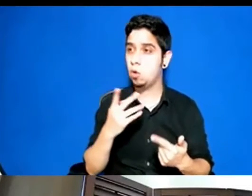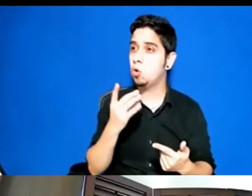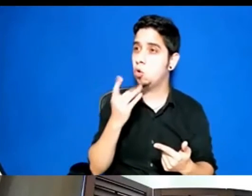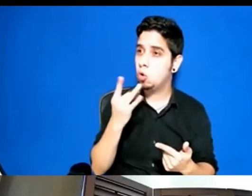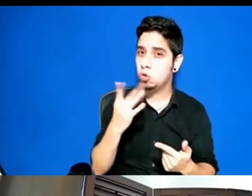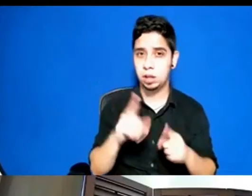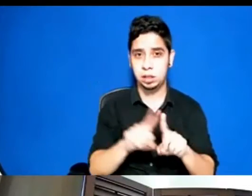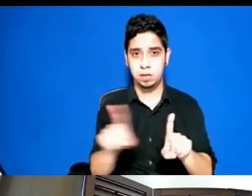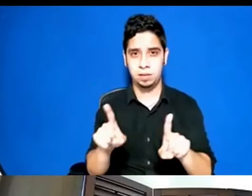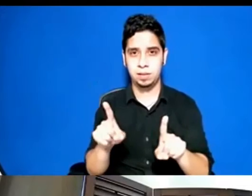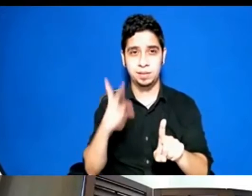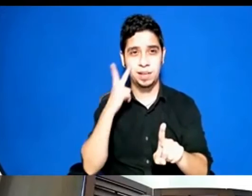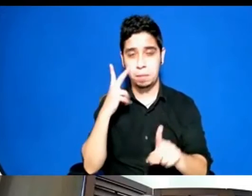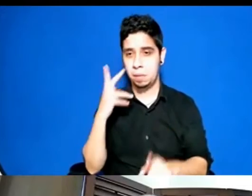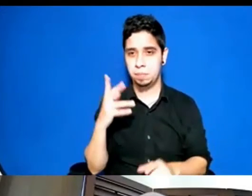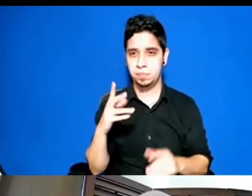muy románticas.